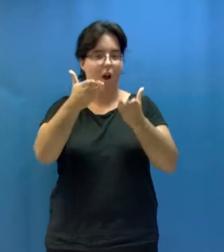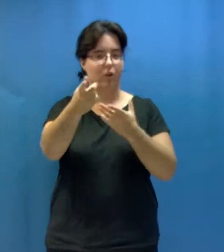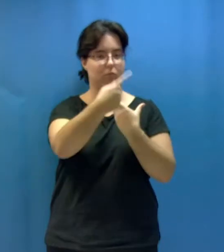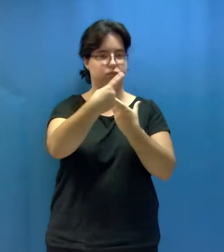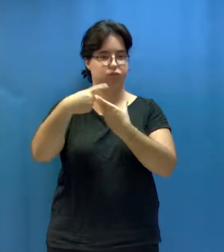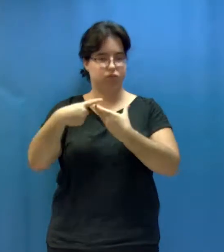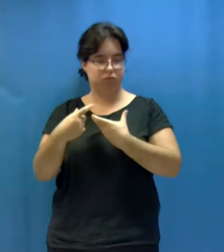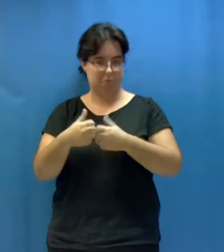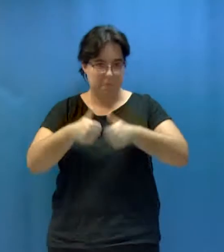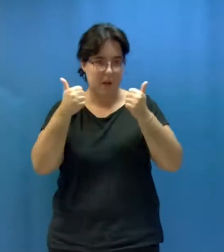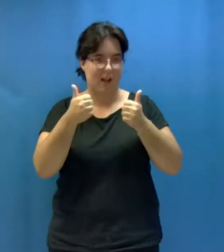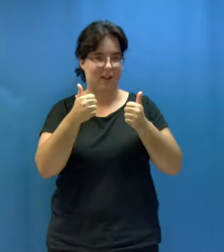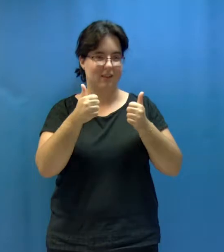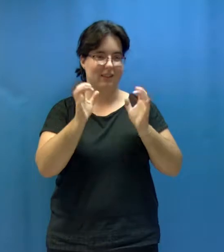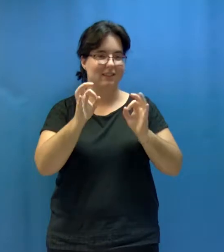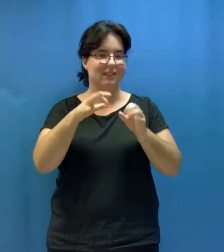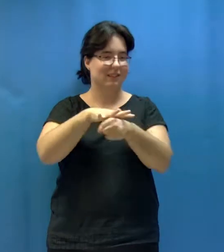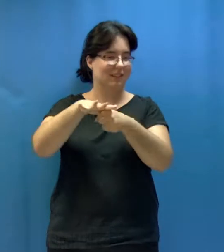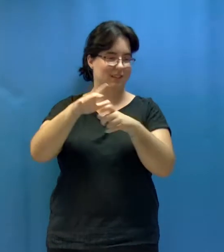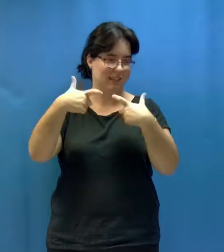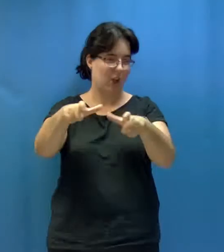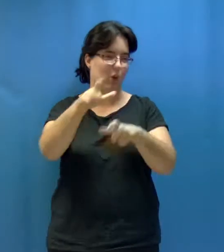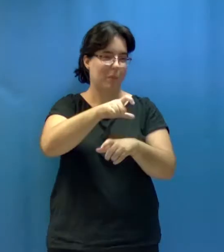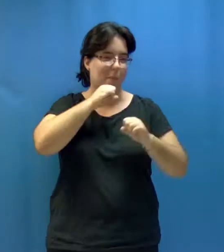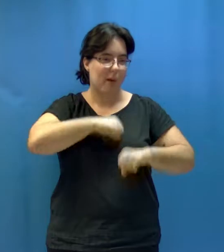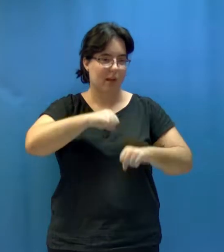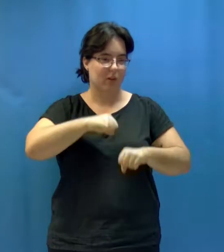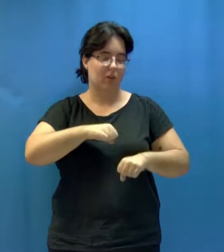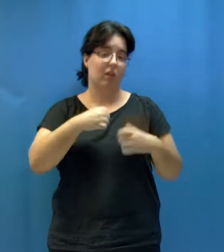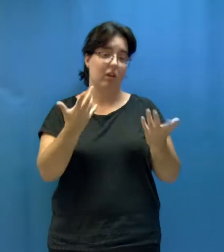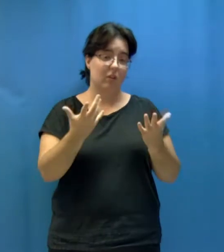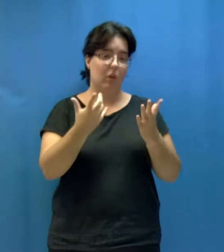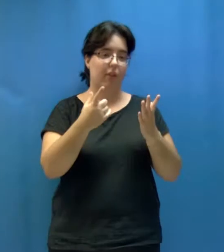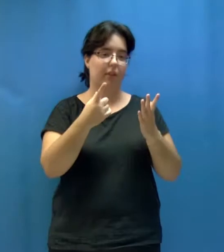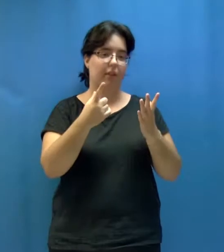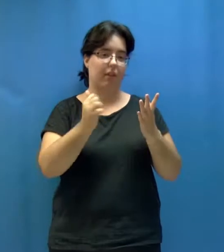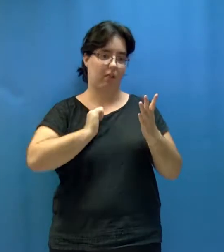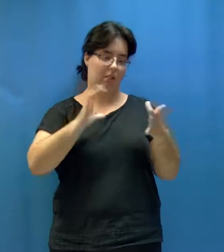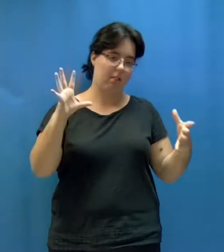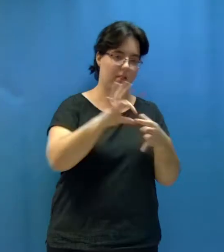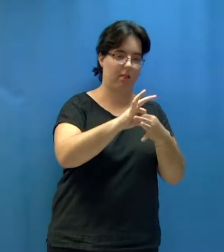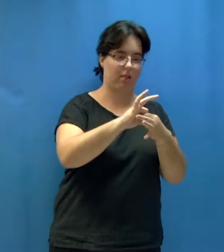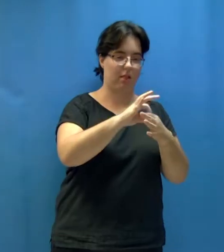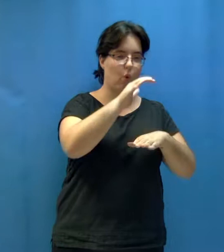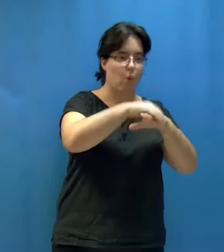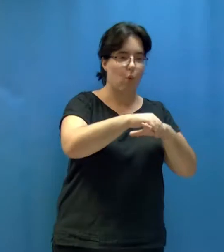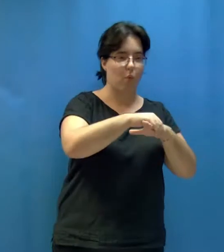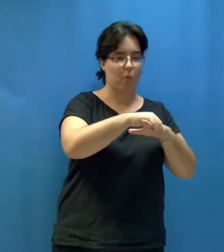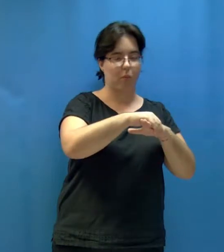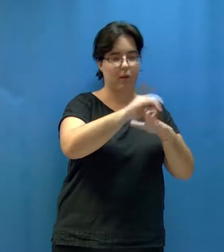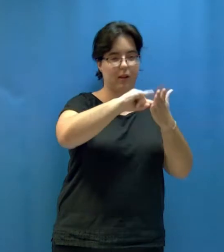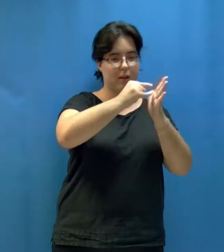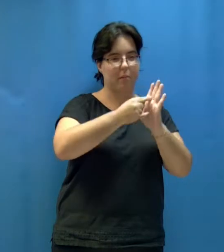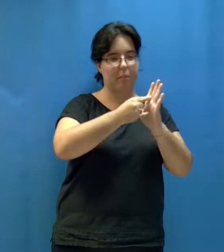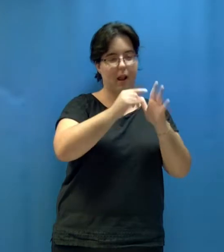afectar especialmente a este sector de población. Con ello también se da cumplimiento al punto 9.1 del Plan de Gobierno Municipal